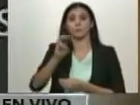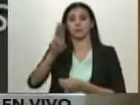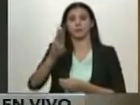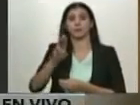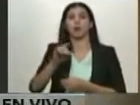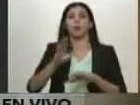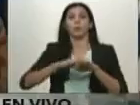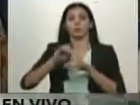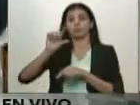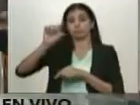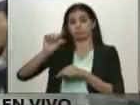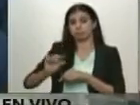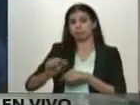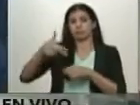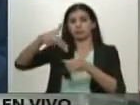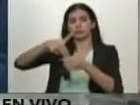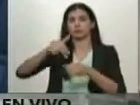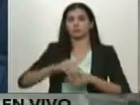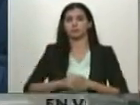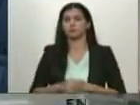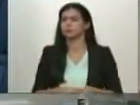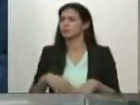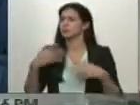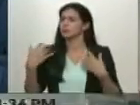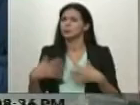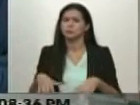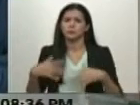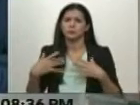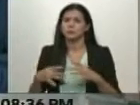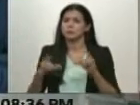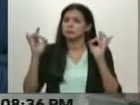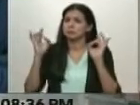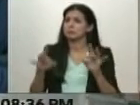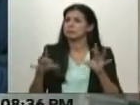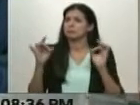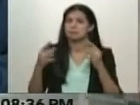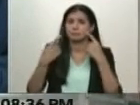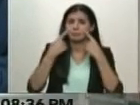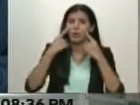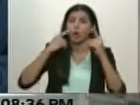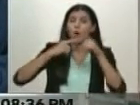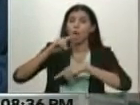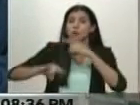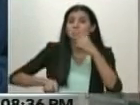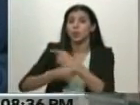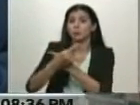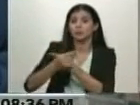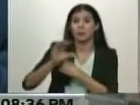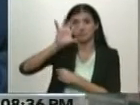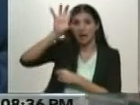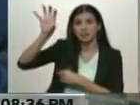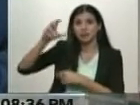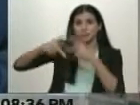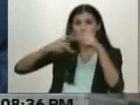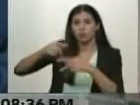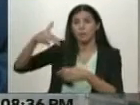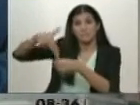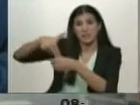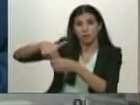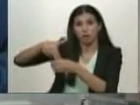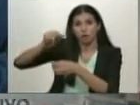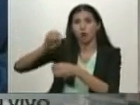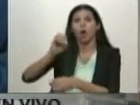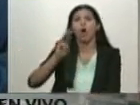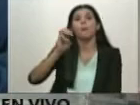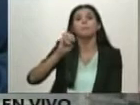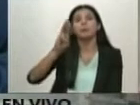Ha sido, puedo decir, trágico los efectos económicos en los países productores petroleros, OPEC